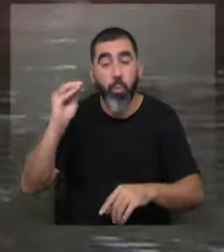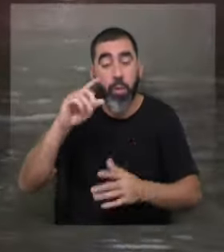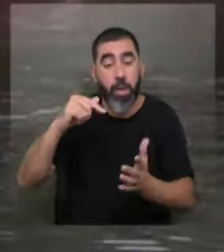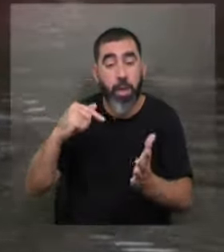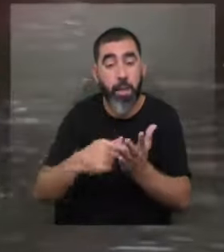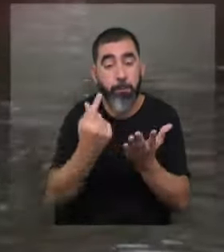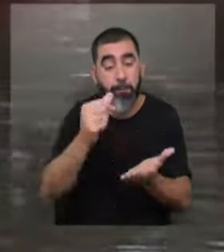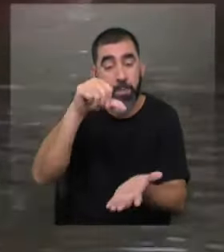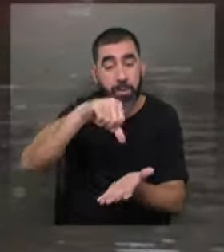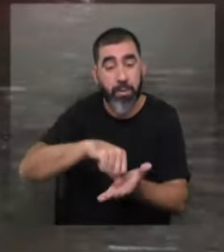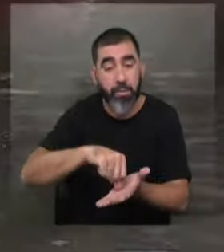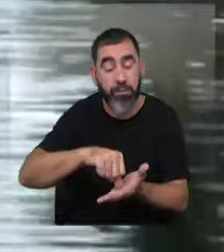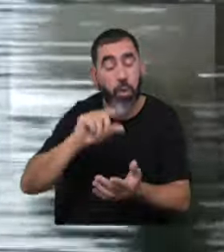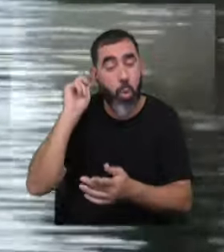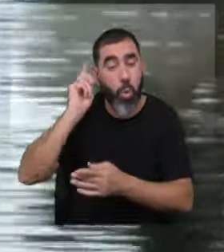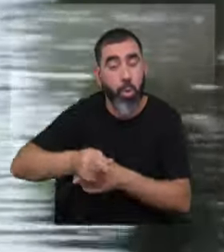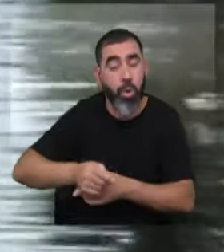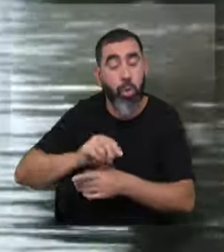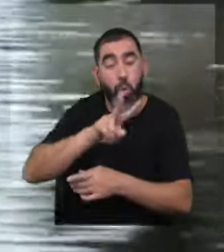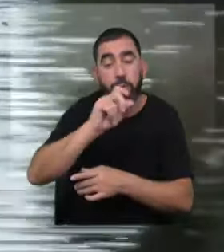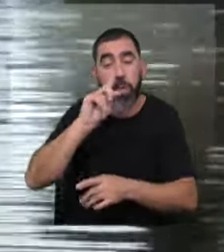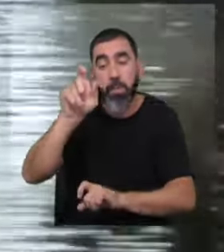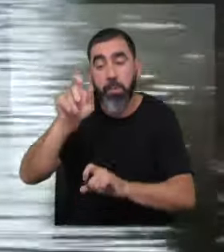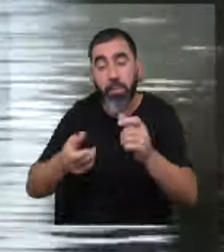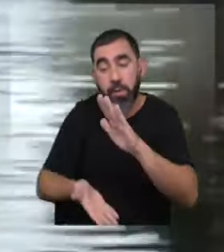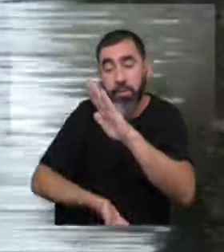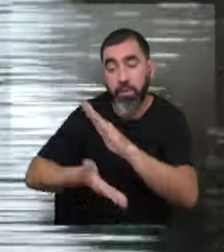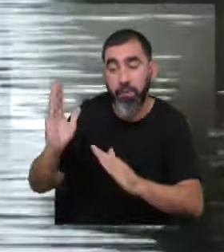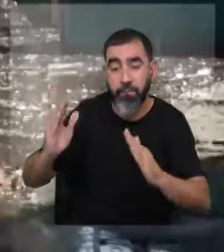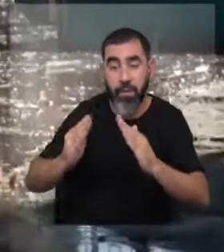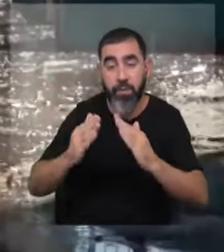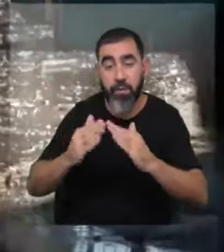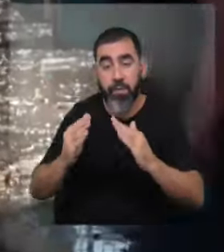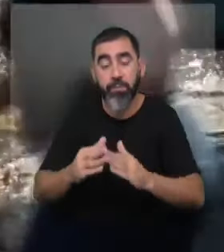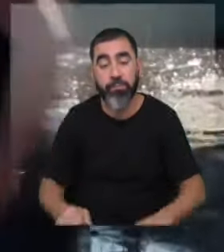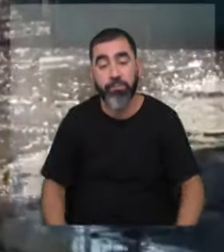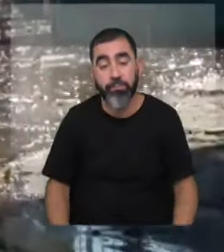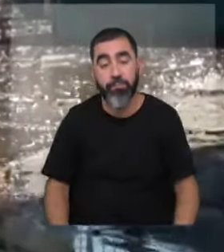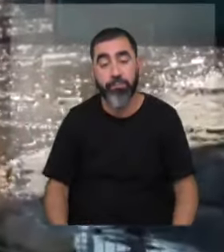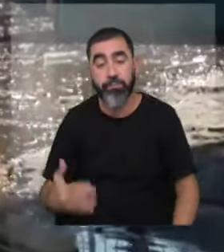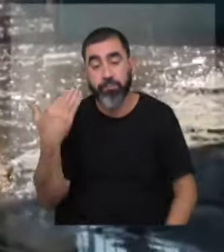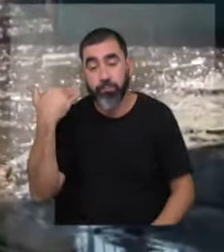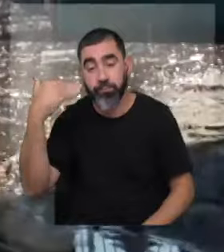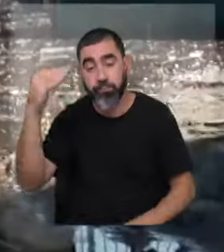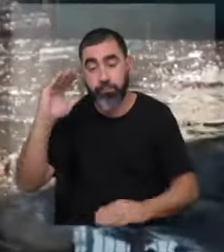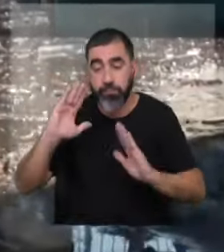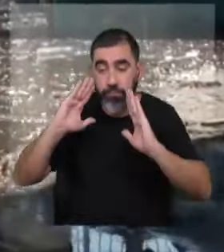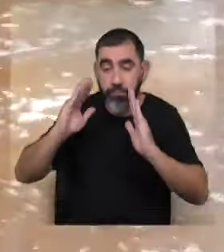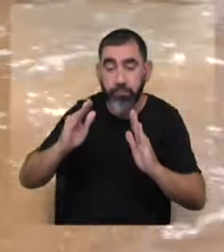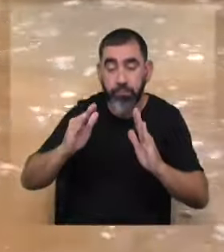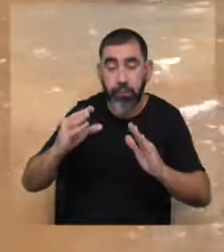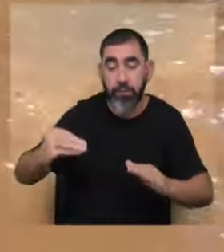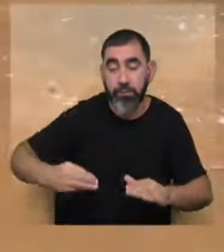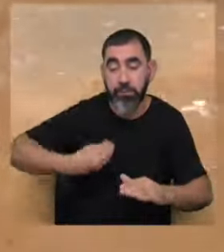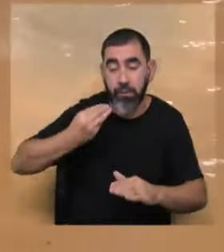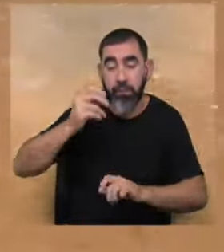capital regional, y obligado a casi 200.000 personas a abandonar sus hogares. Las autoridades están centradas en rescatar a